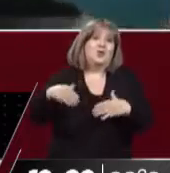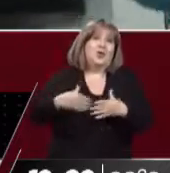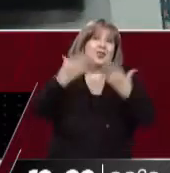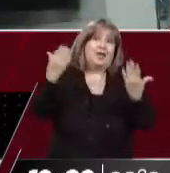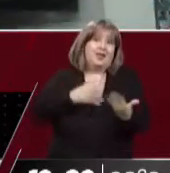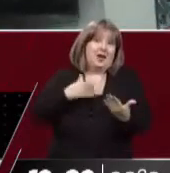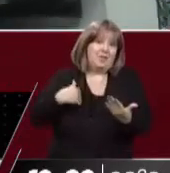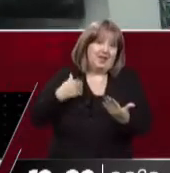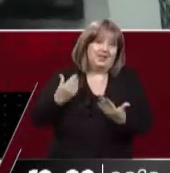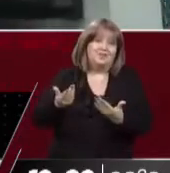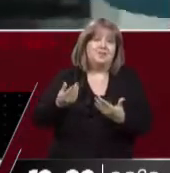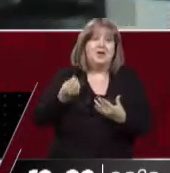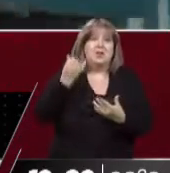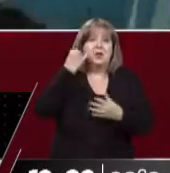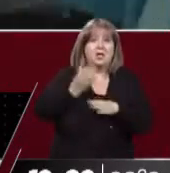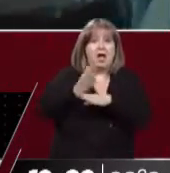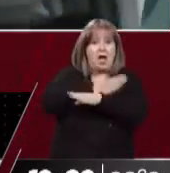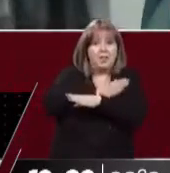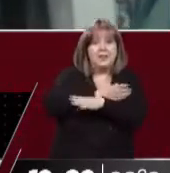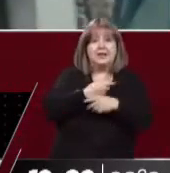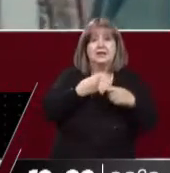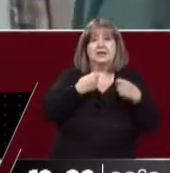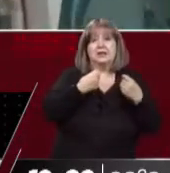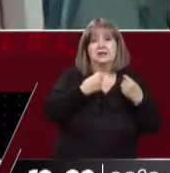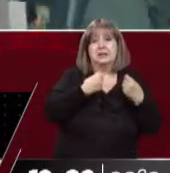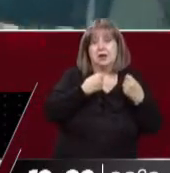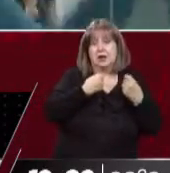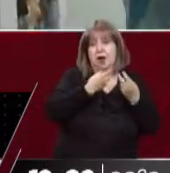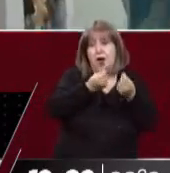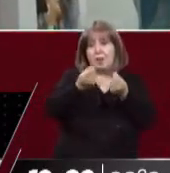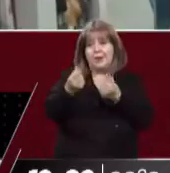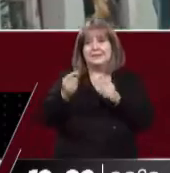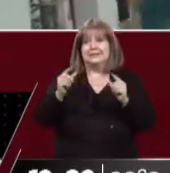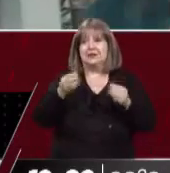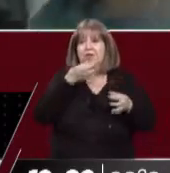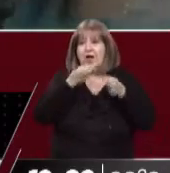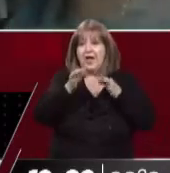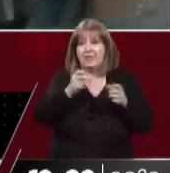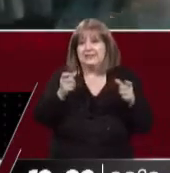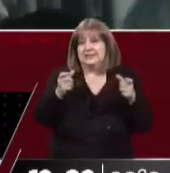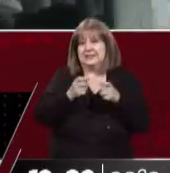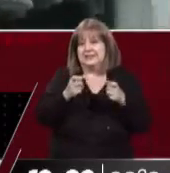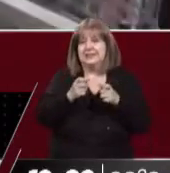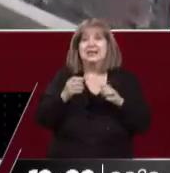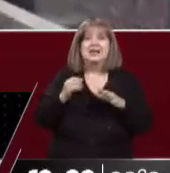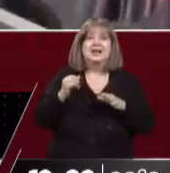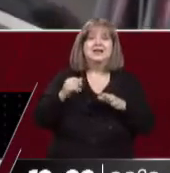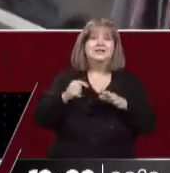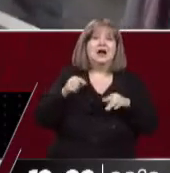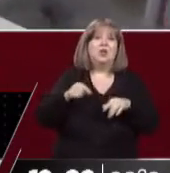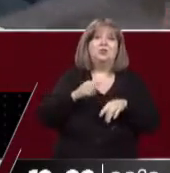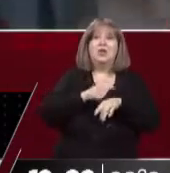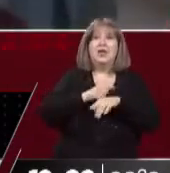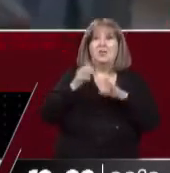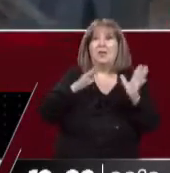de ventas, claro. Porque venían bastante alicaídas debido al aumento de precios. Claro, en el cambio de temporada subieron los precios